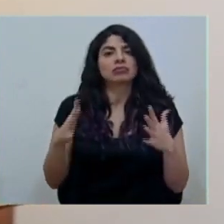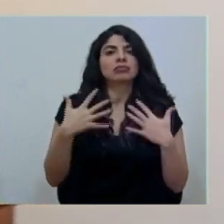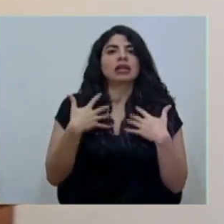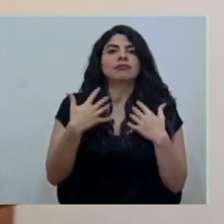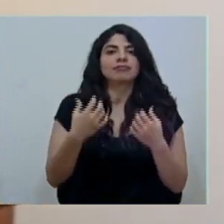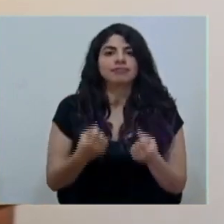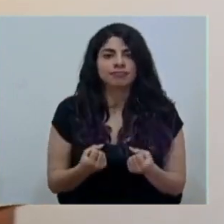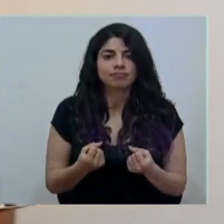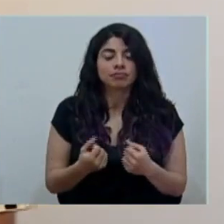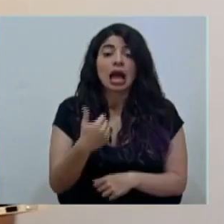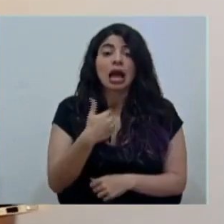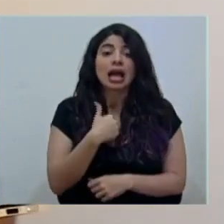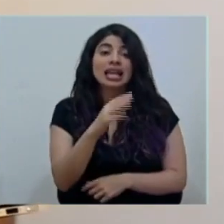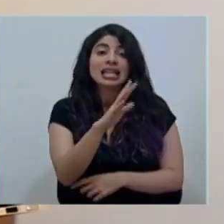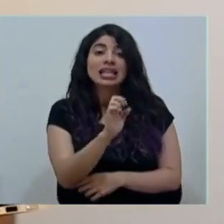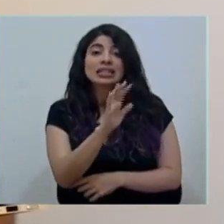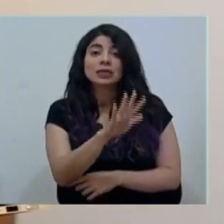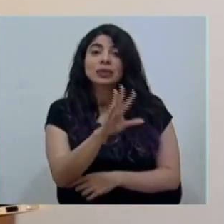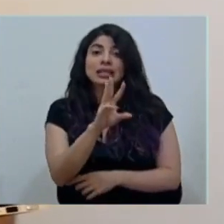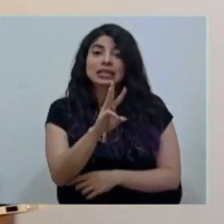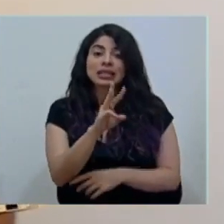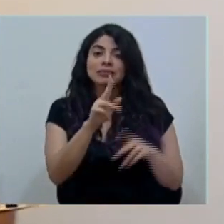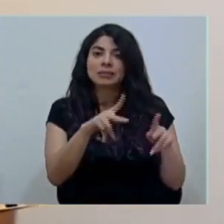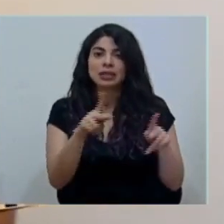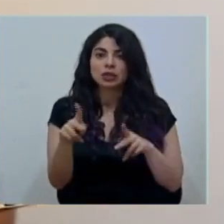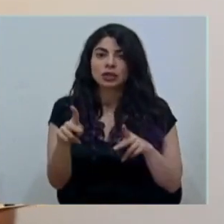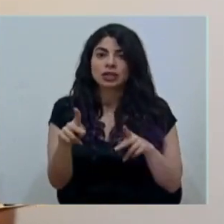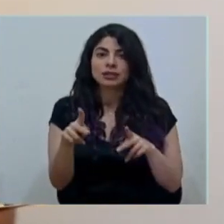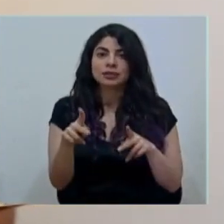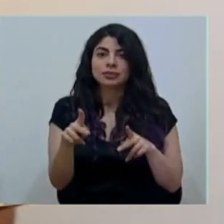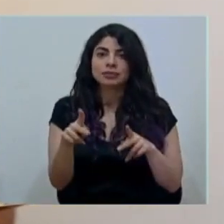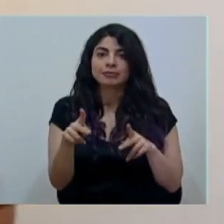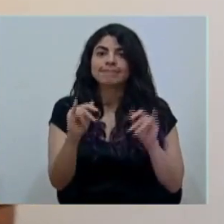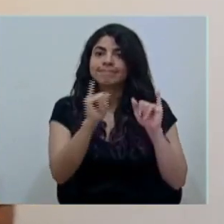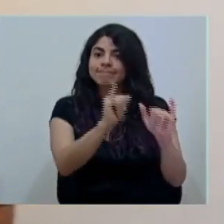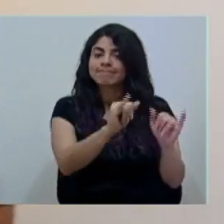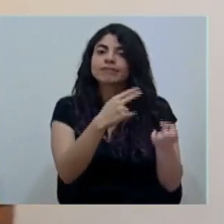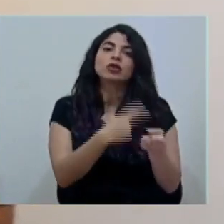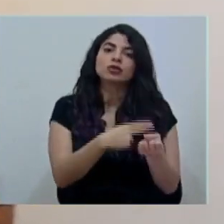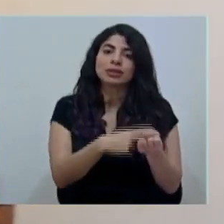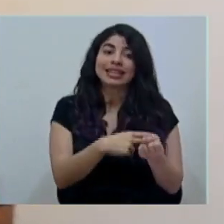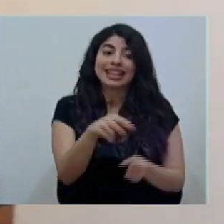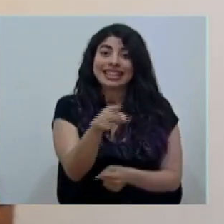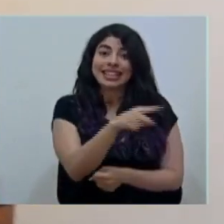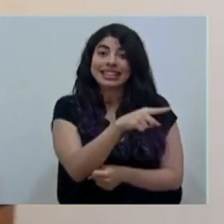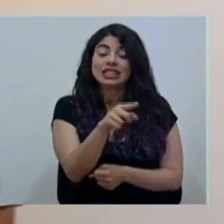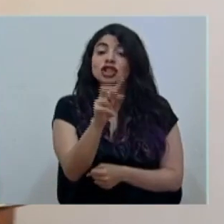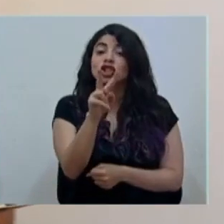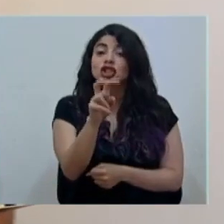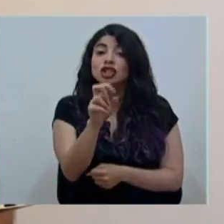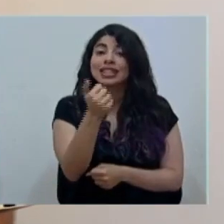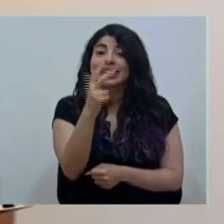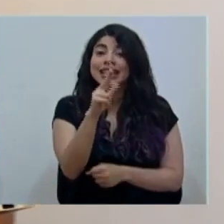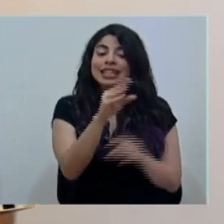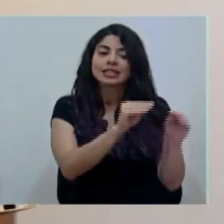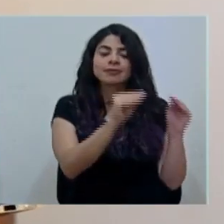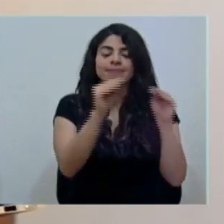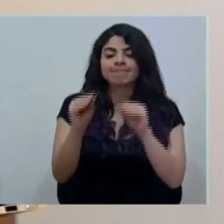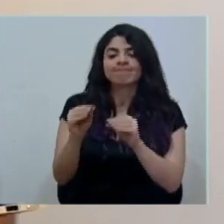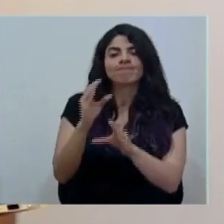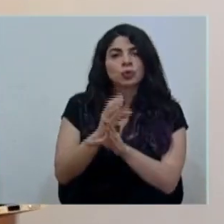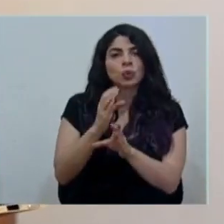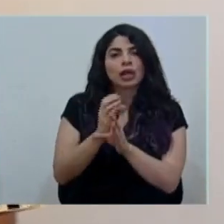Tenemos 556 personas hospitalizadas, de las cuales 213 se encuentran